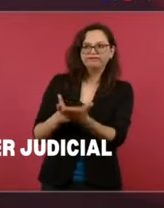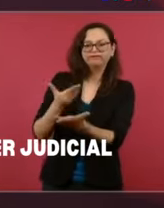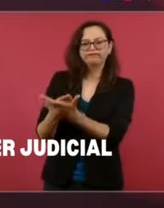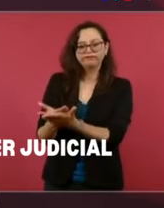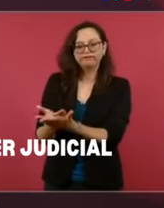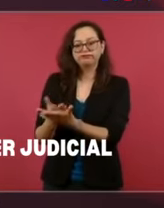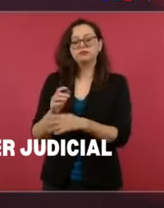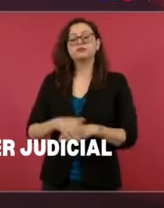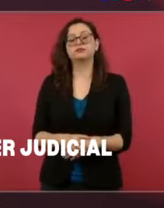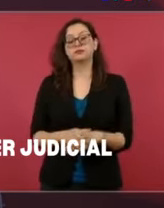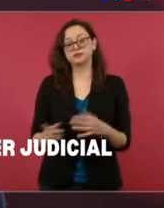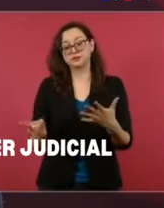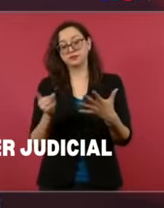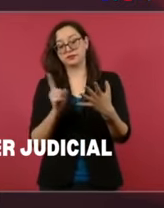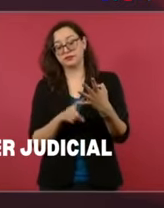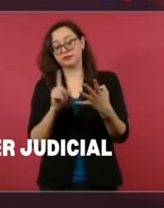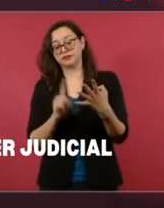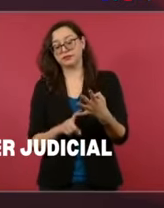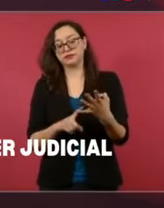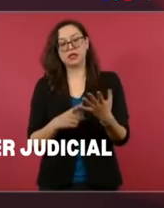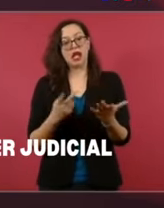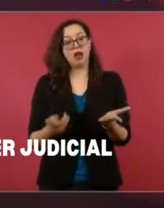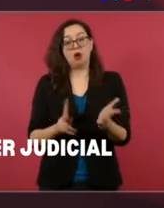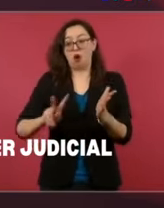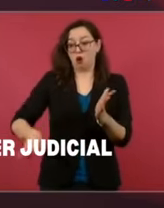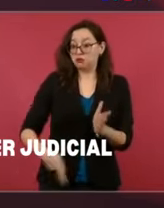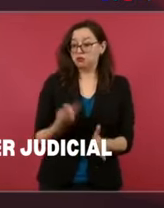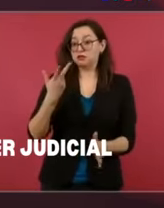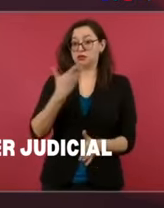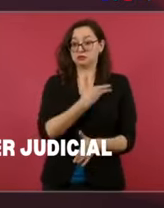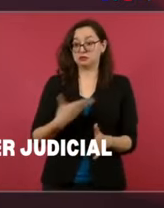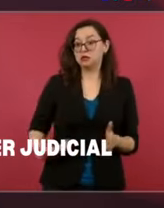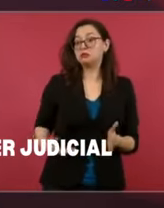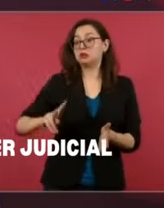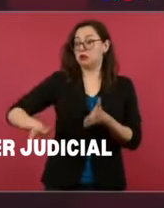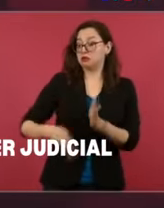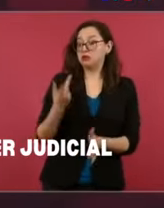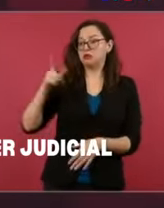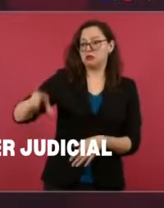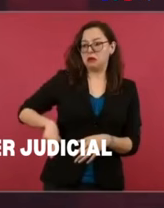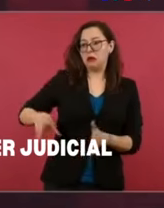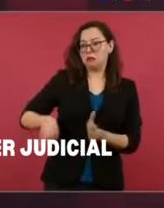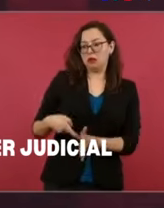de la reelección y la reforma constitucional al Poder Judicial.